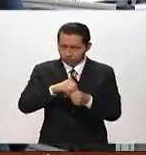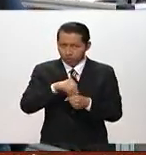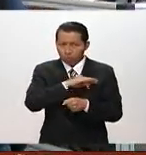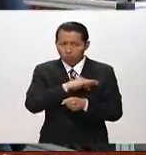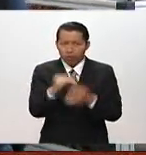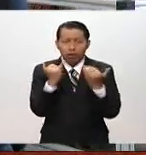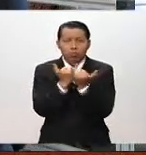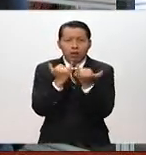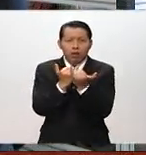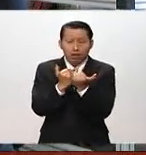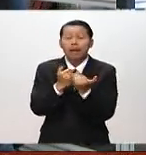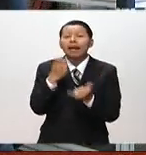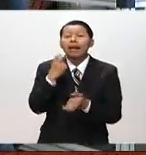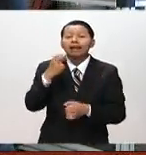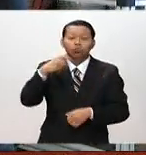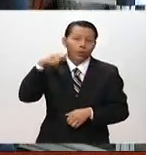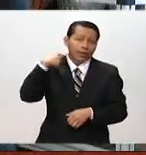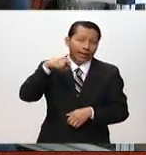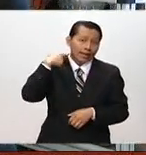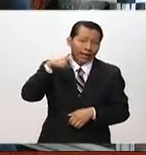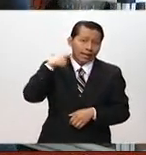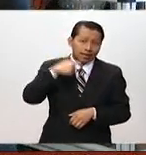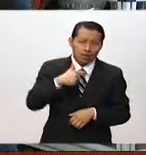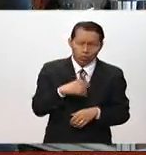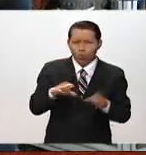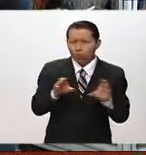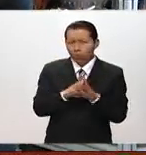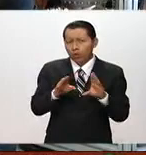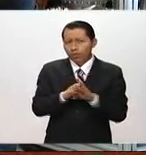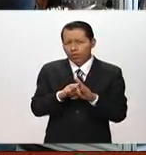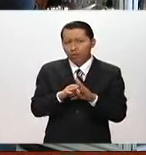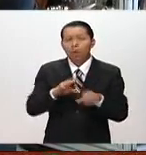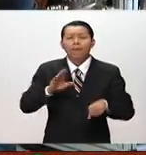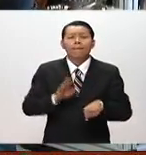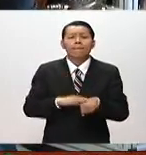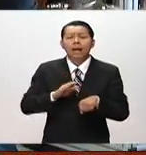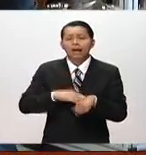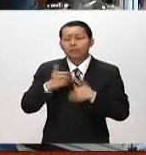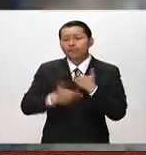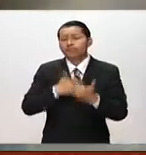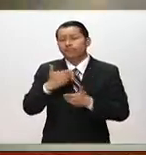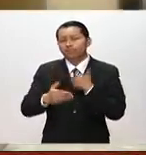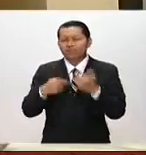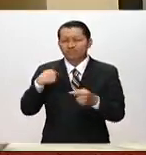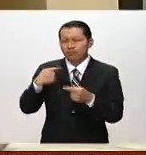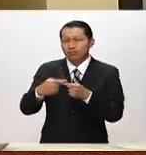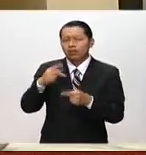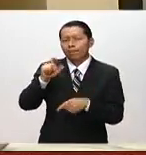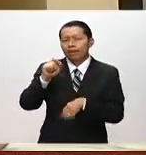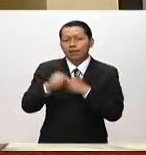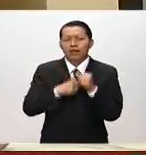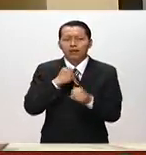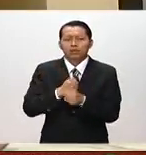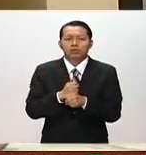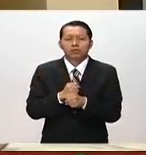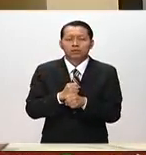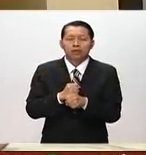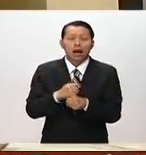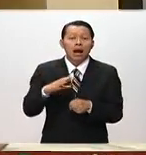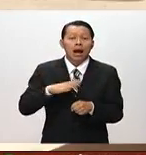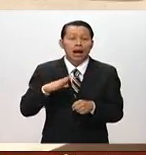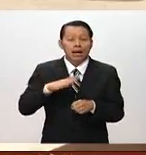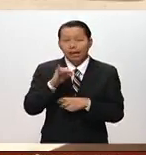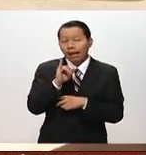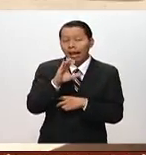que el Estado de Querétaro creciera de manera económica durante las últimas 2 décadas. A 16 años de su creación,